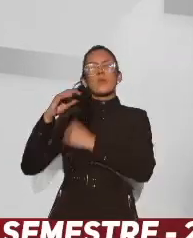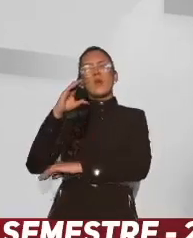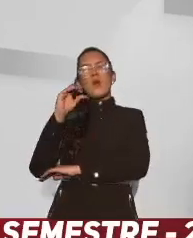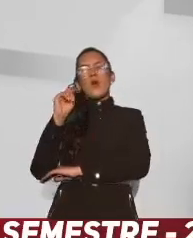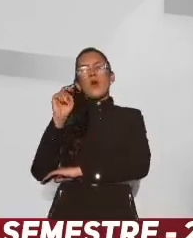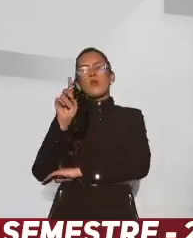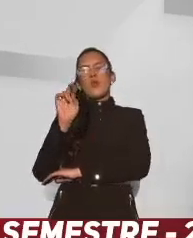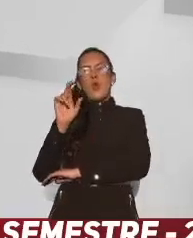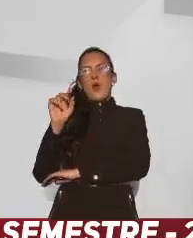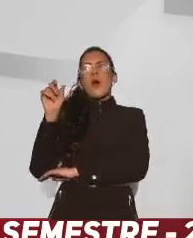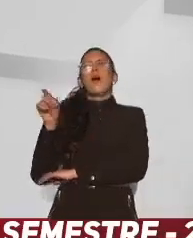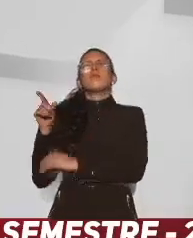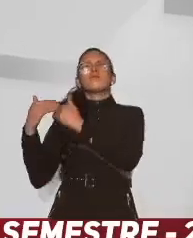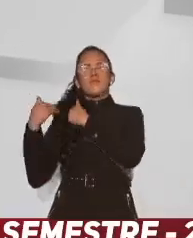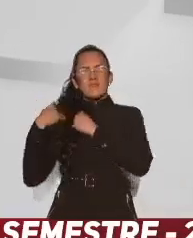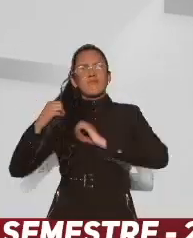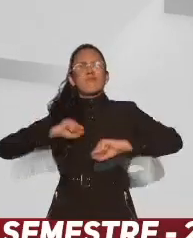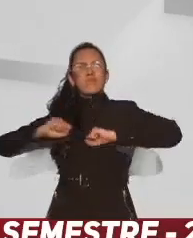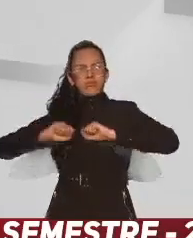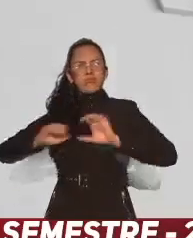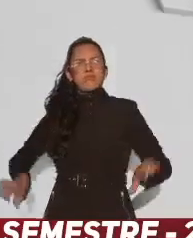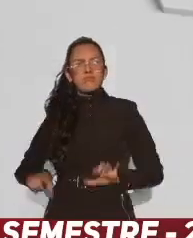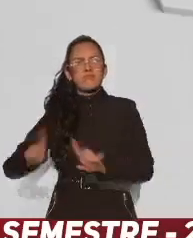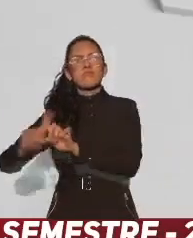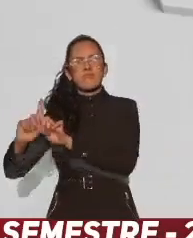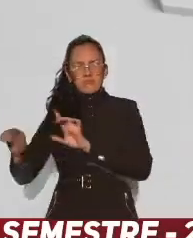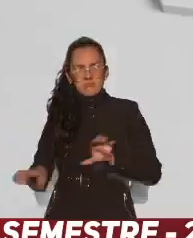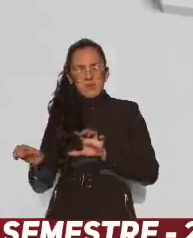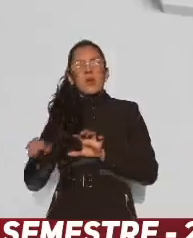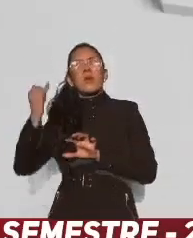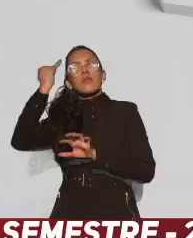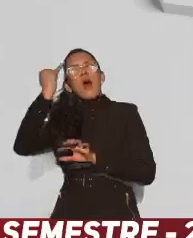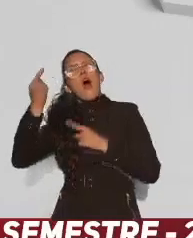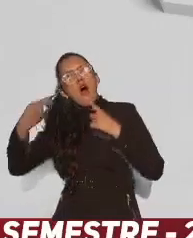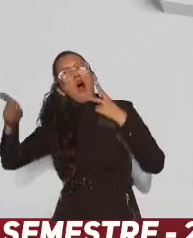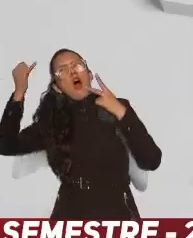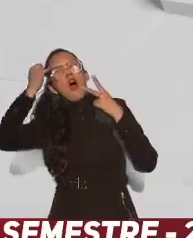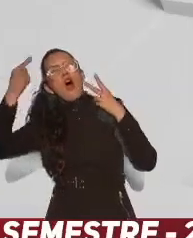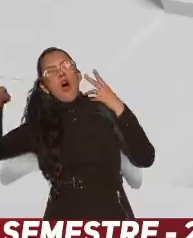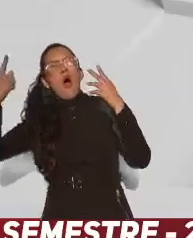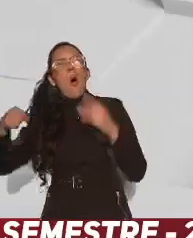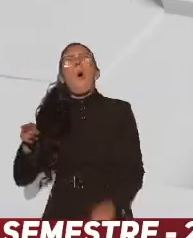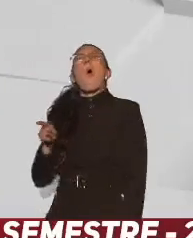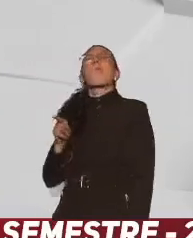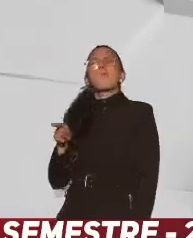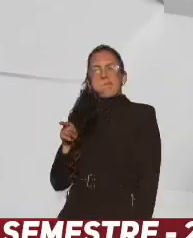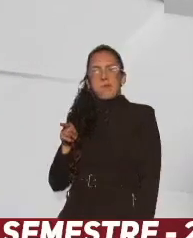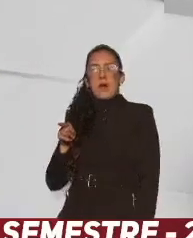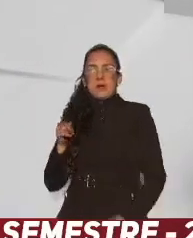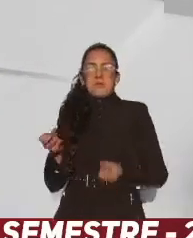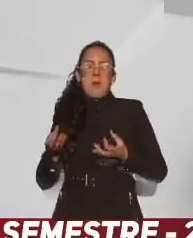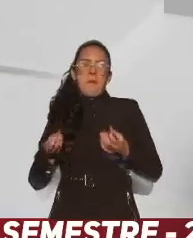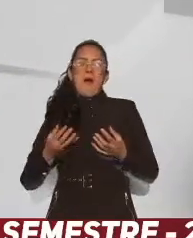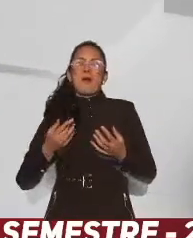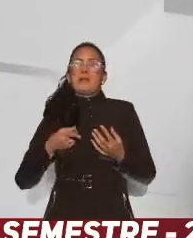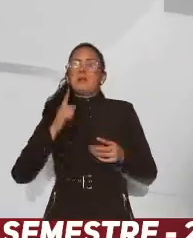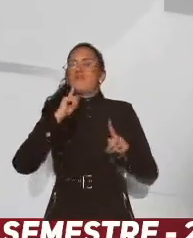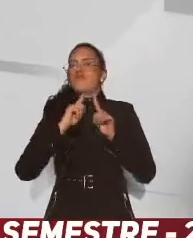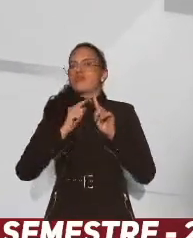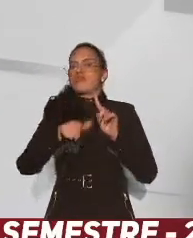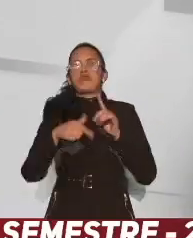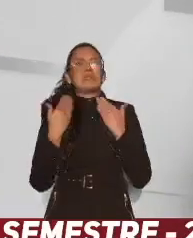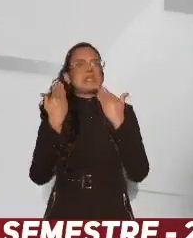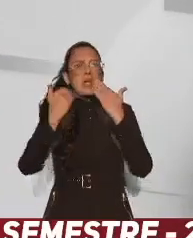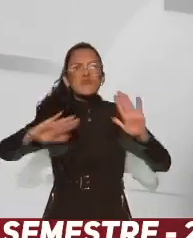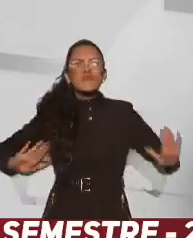se han implementado una serie de actividades, pero también de iniciativas que nos han permitido mejorar las actividades de control y